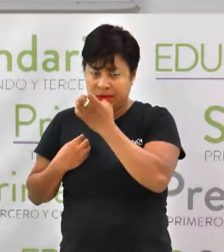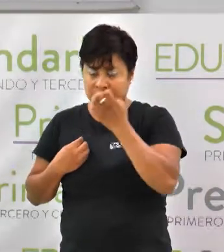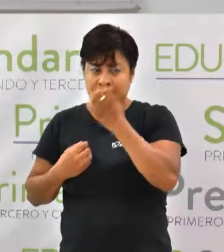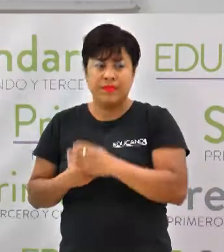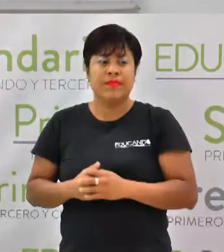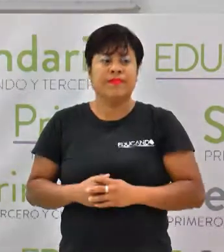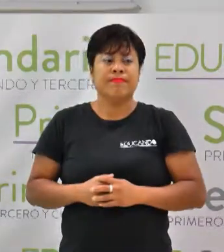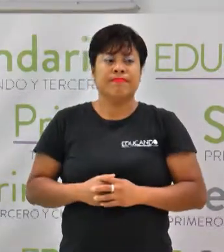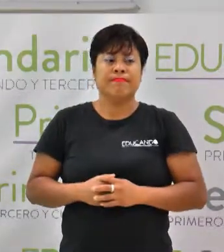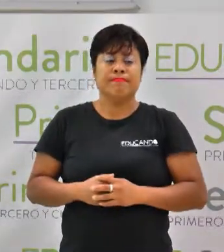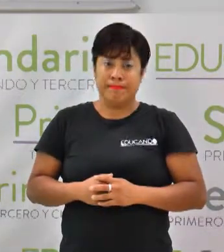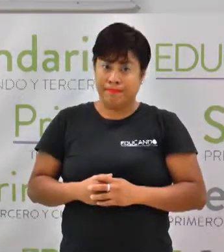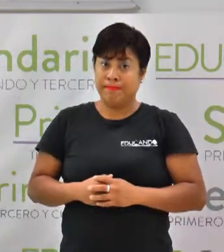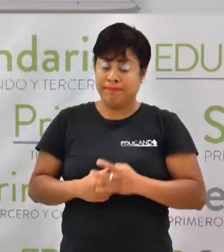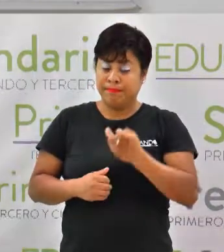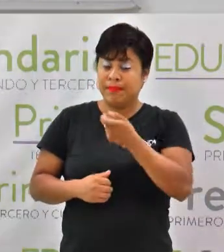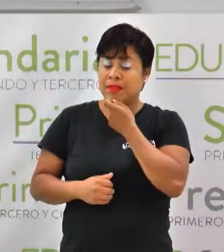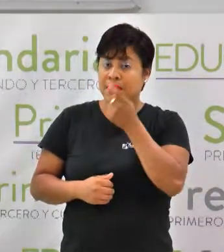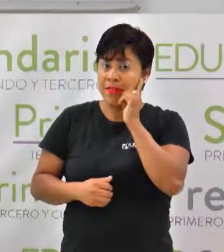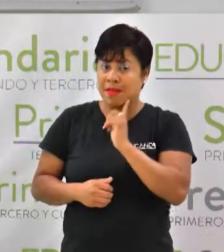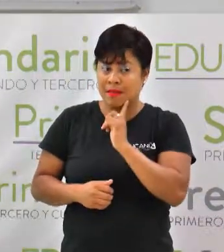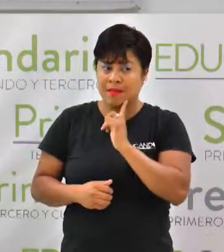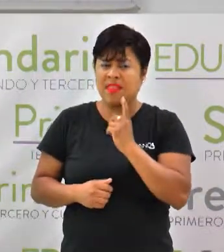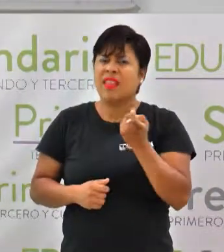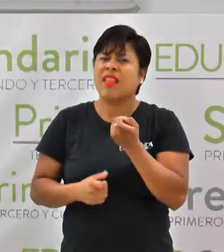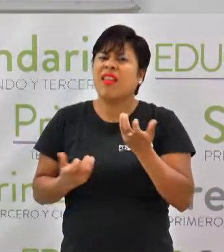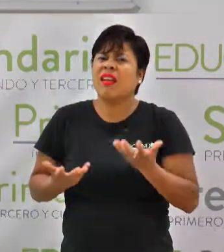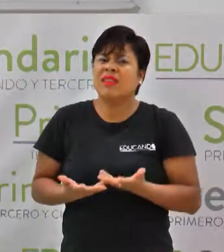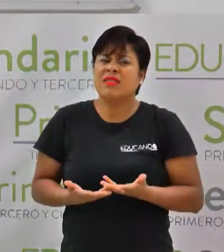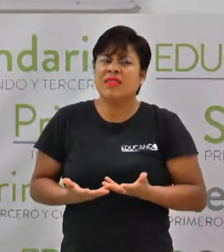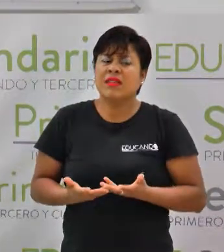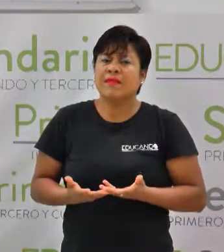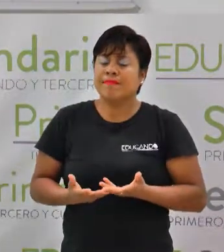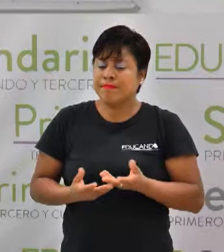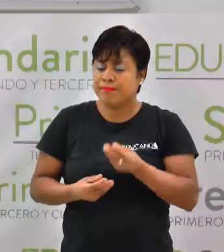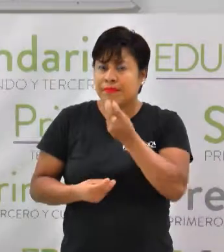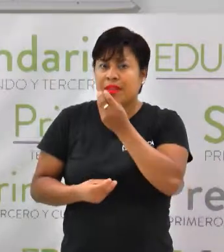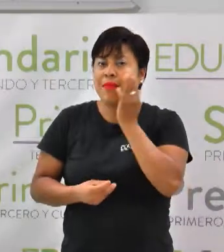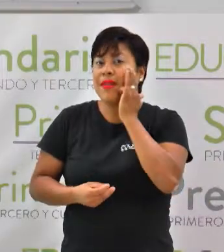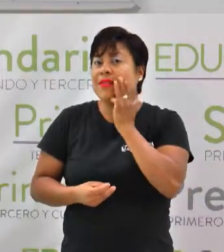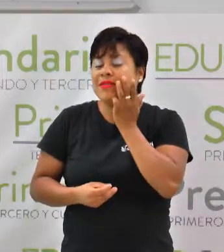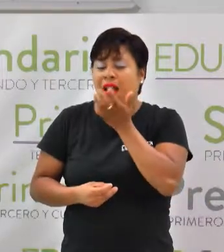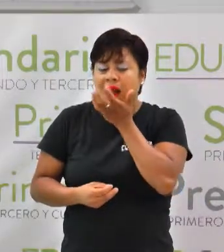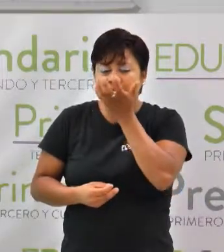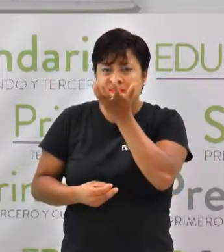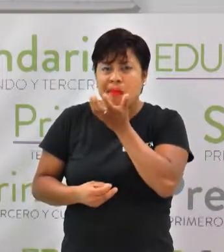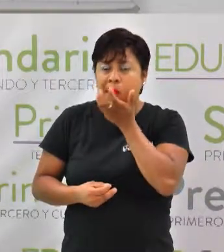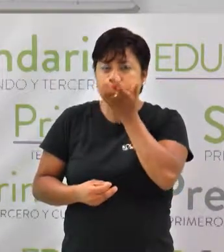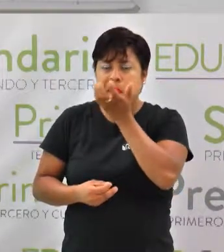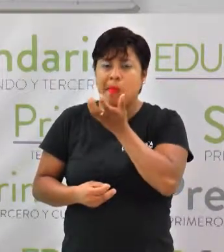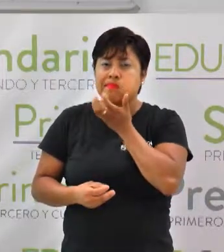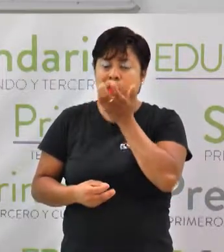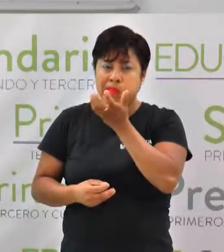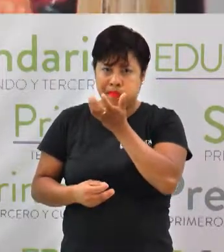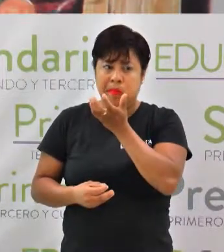Observemos. Es una niña. ¿Qué hace? Está comiendo una manzana.